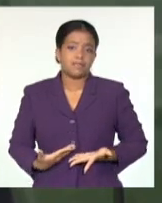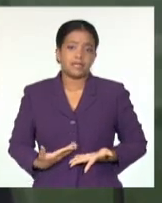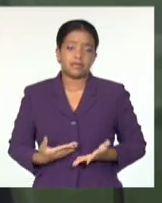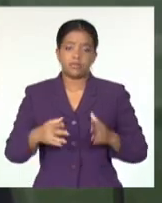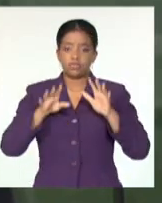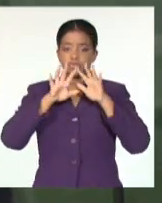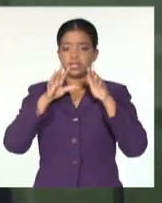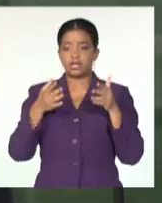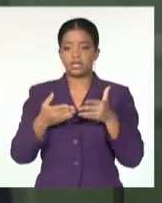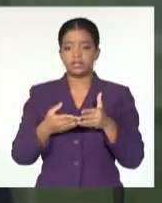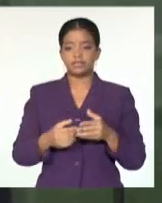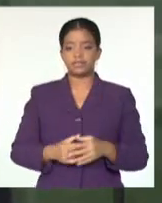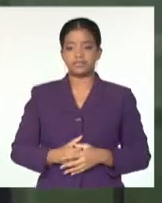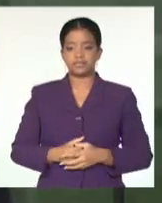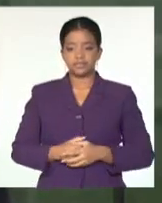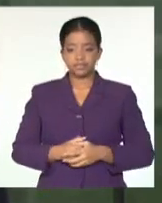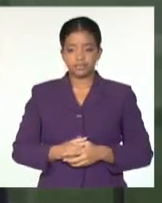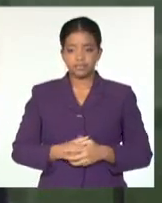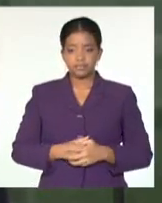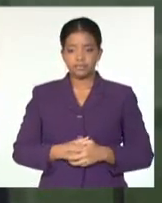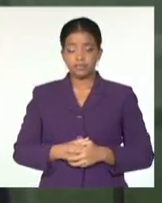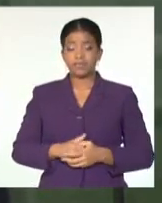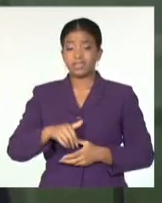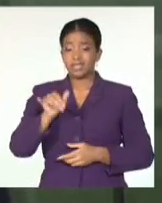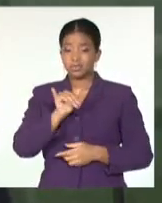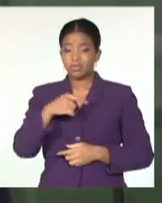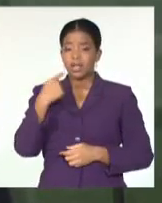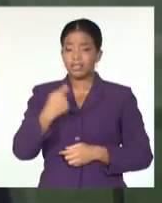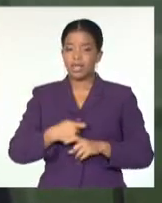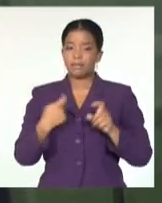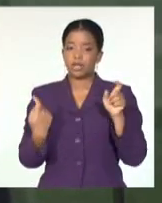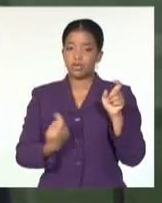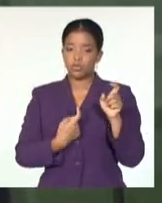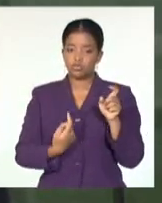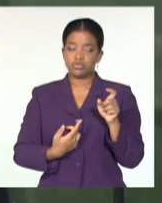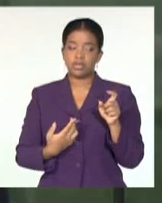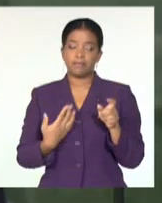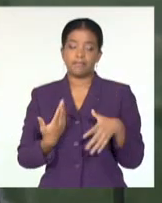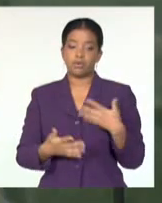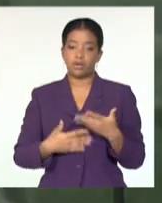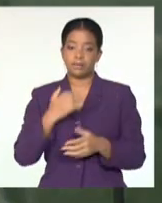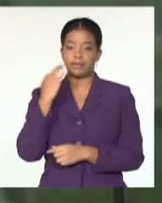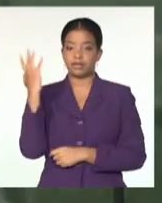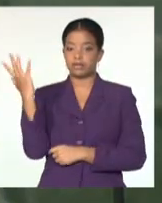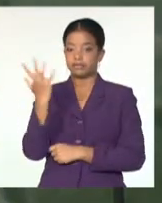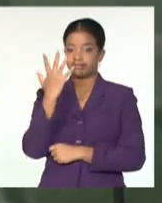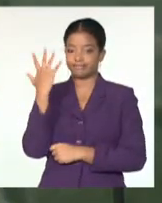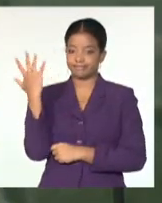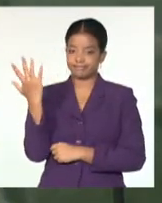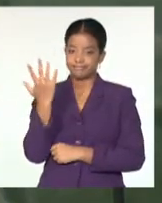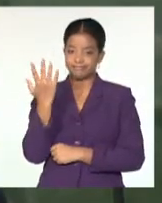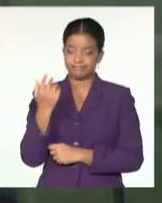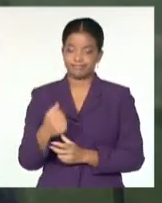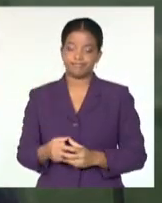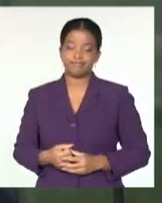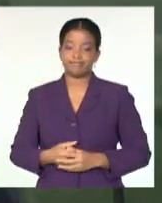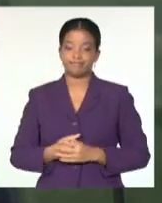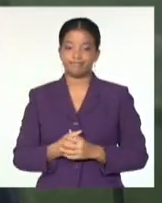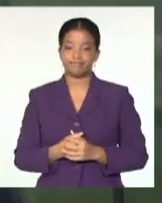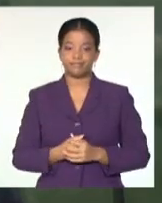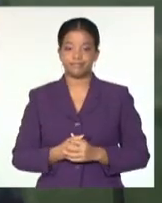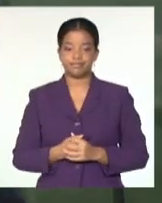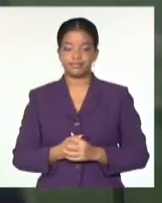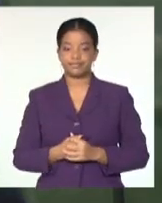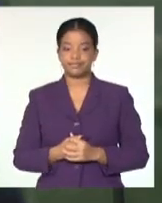Debemos asimismo fortalecer la lucha contra los efectos del cambio climático. Y es que, como todos lo